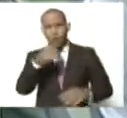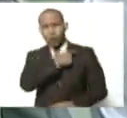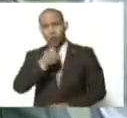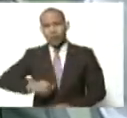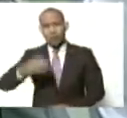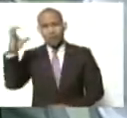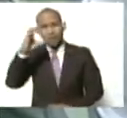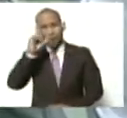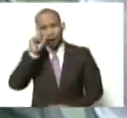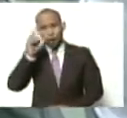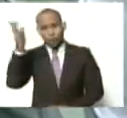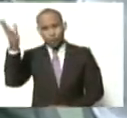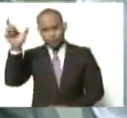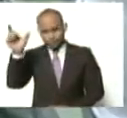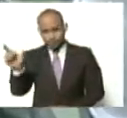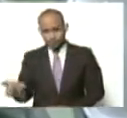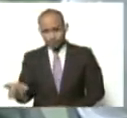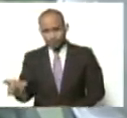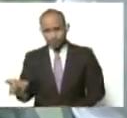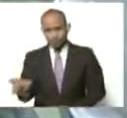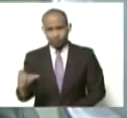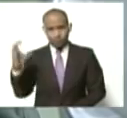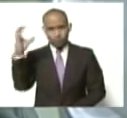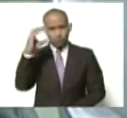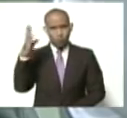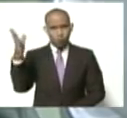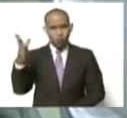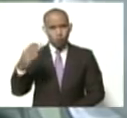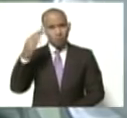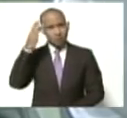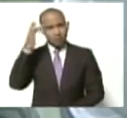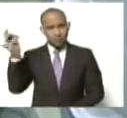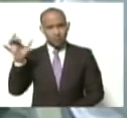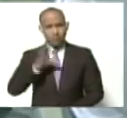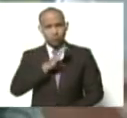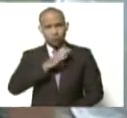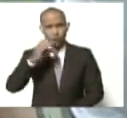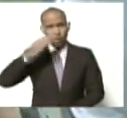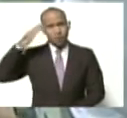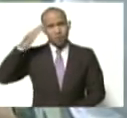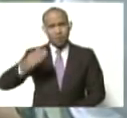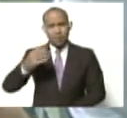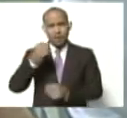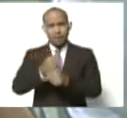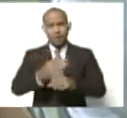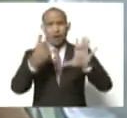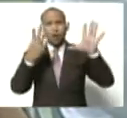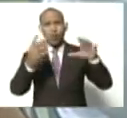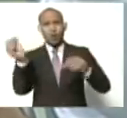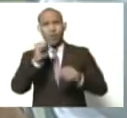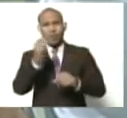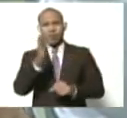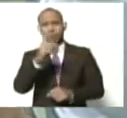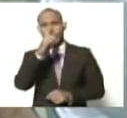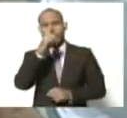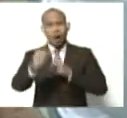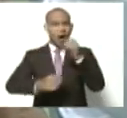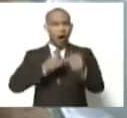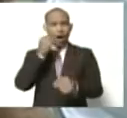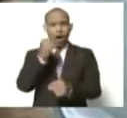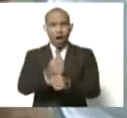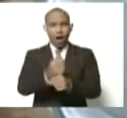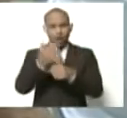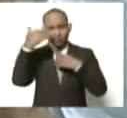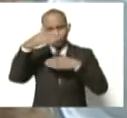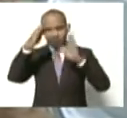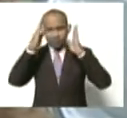está directamente involucrado la Dirección Nacional de Inteligencia de Colombia, es que ellos esperan entre 9 meses y 1 año para atender,